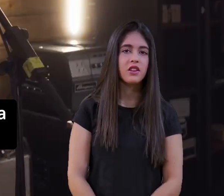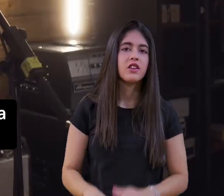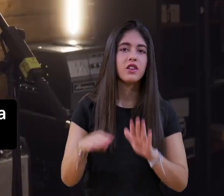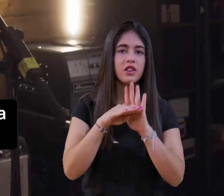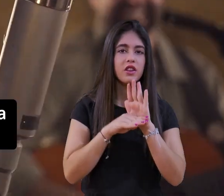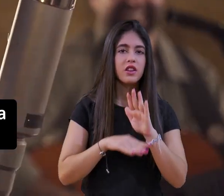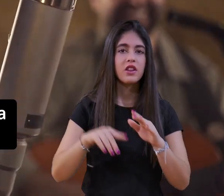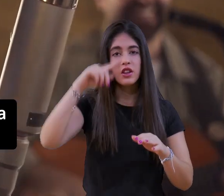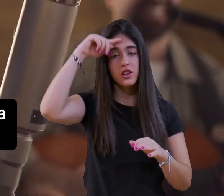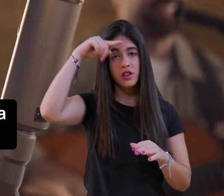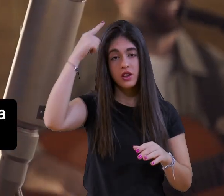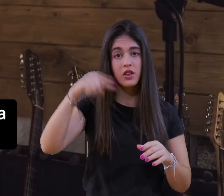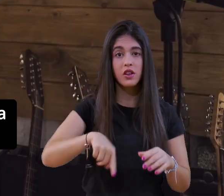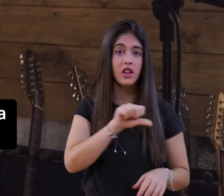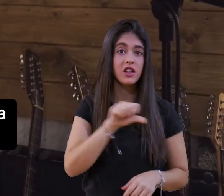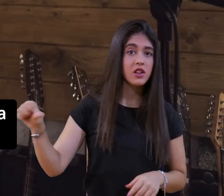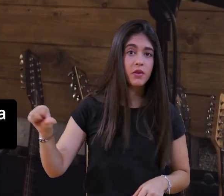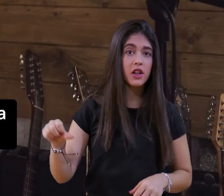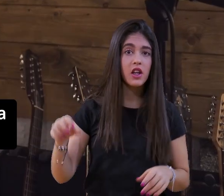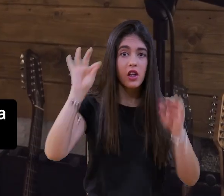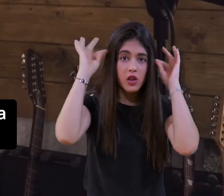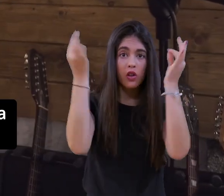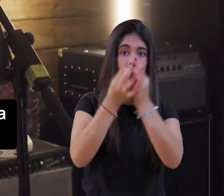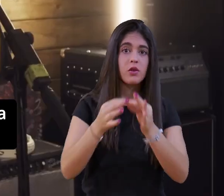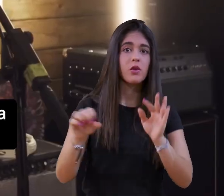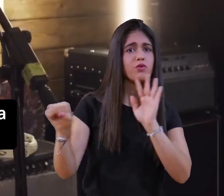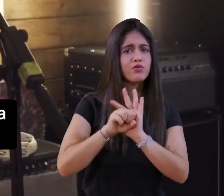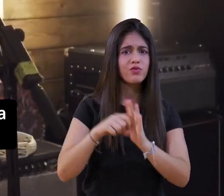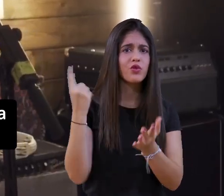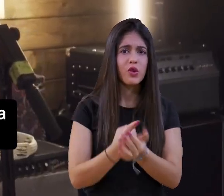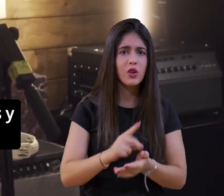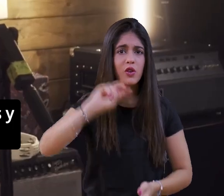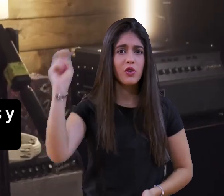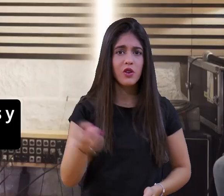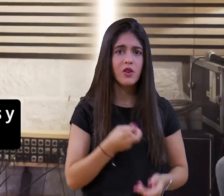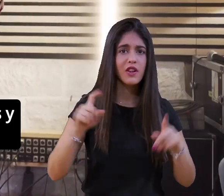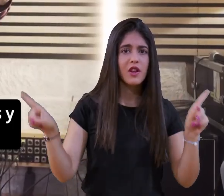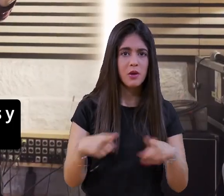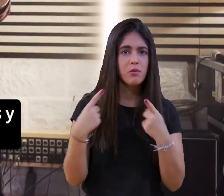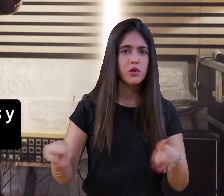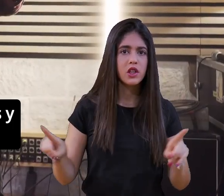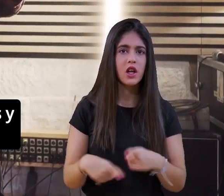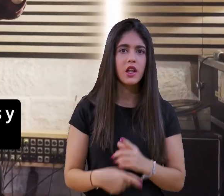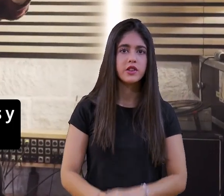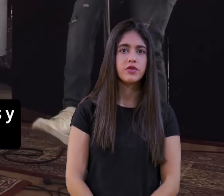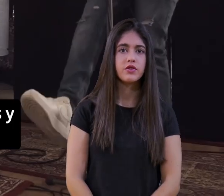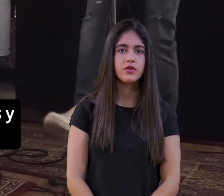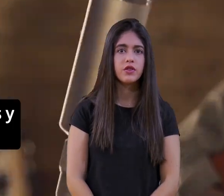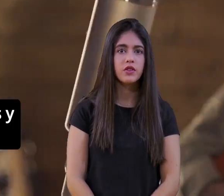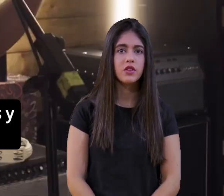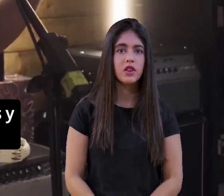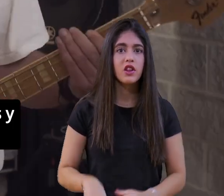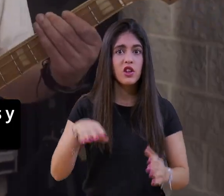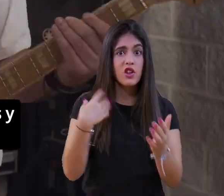La programación cultural de esta semana en Córdoba va a estar marcada de nuevo por las actividades musicales, con hasta tres conciertos de